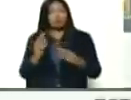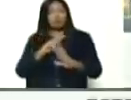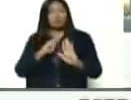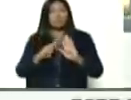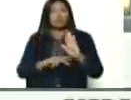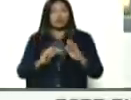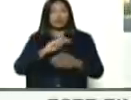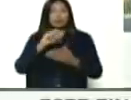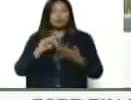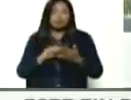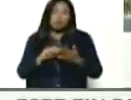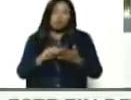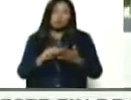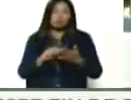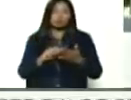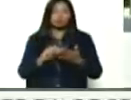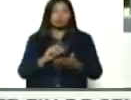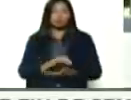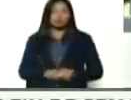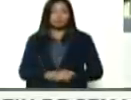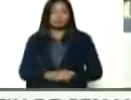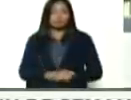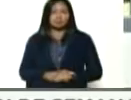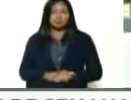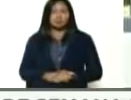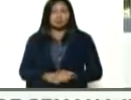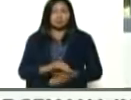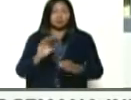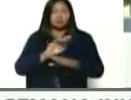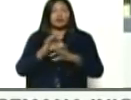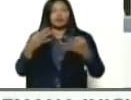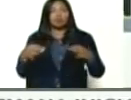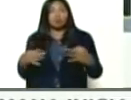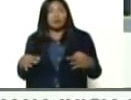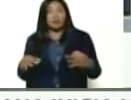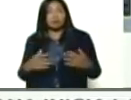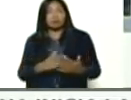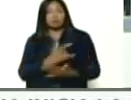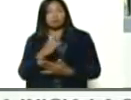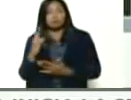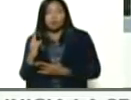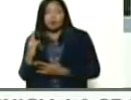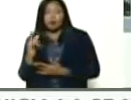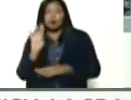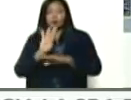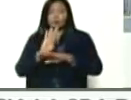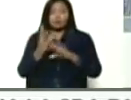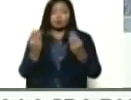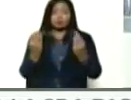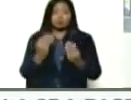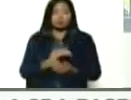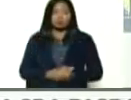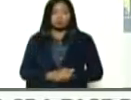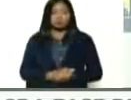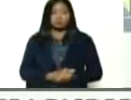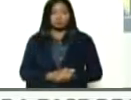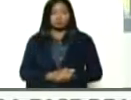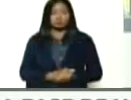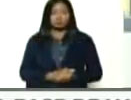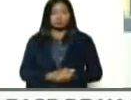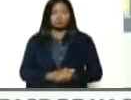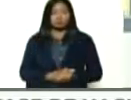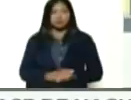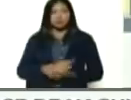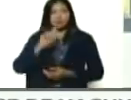las reservas naturales las reservas forestales del país cuidar y